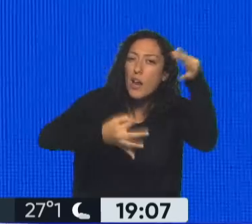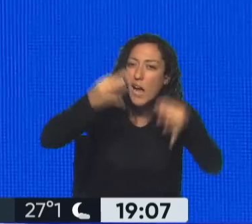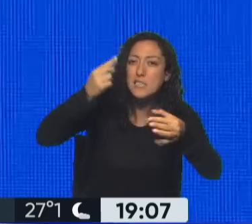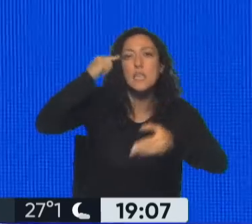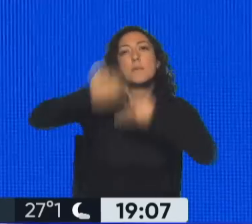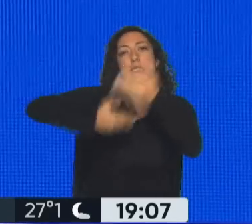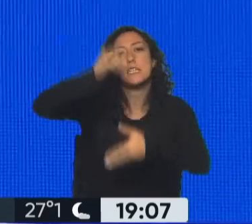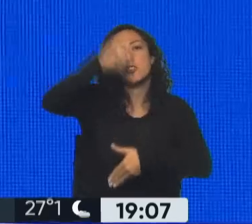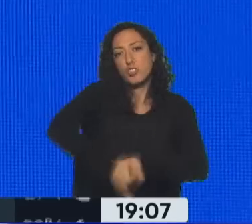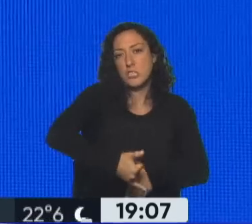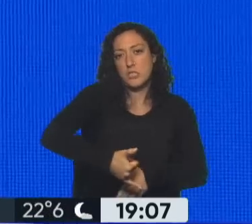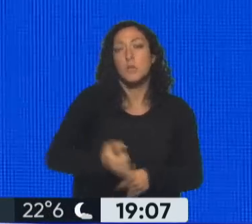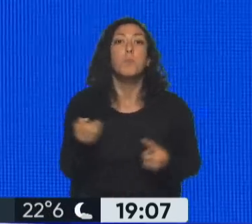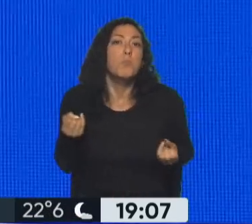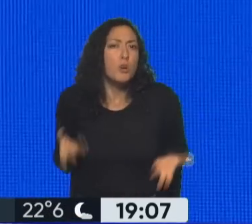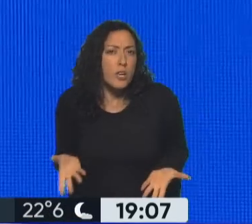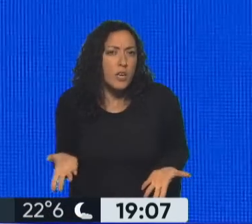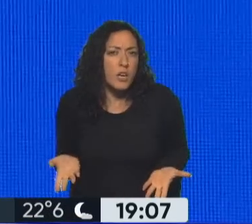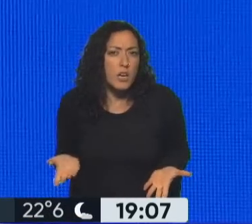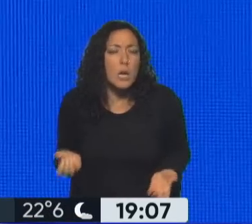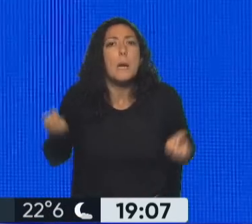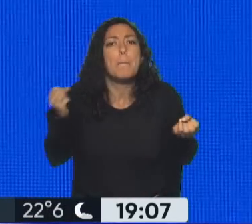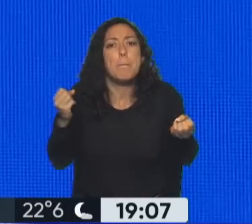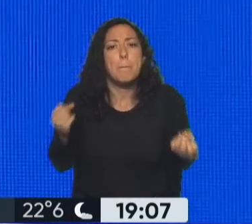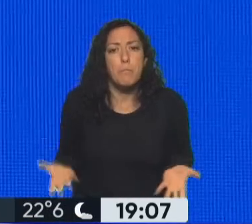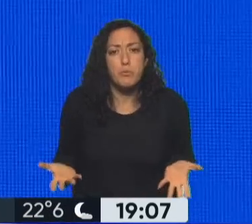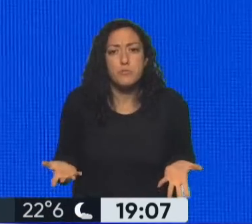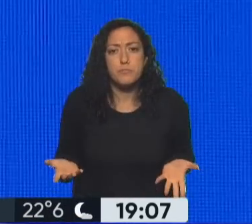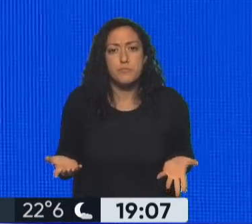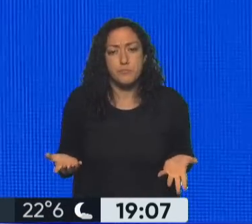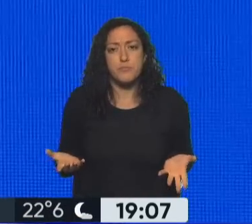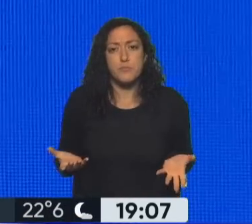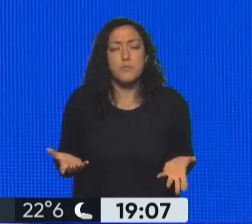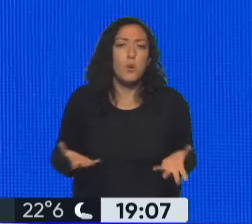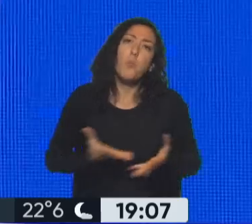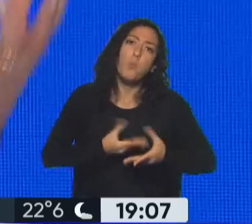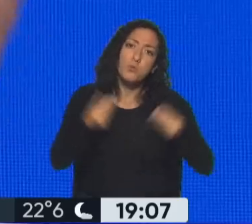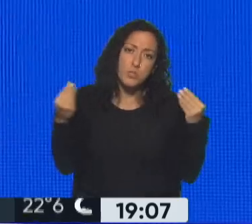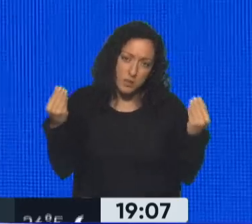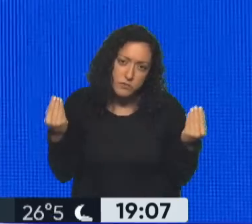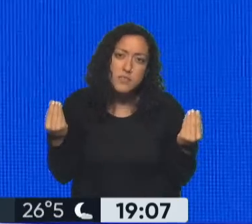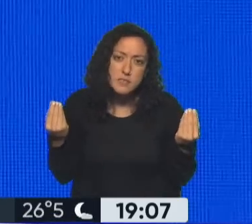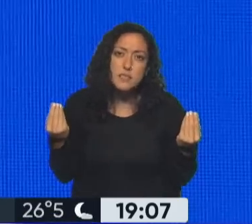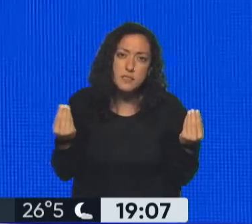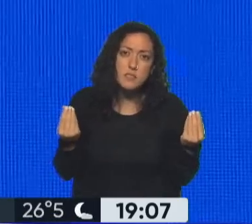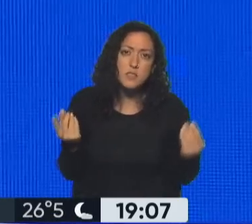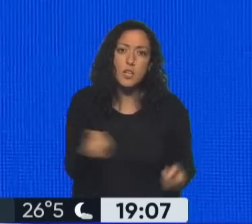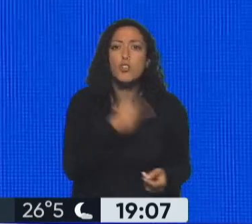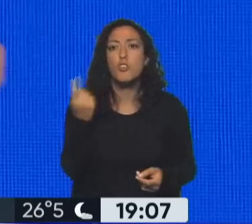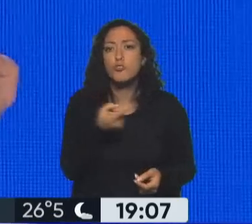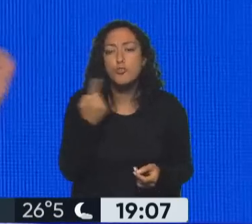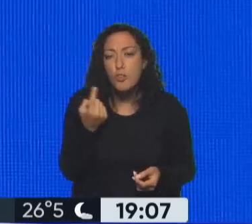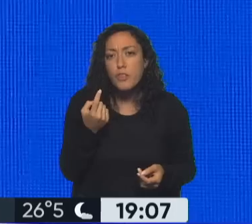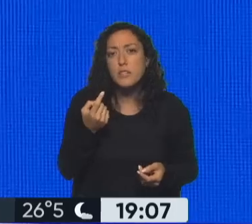político. ¿Por qué? Porque muchas veces nos encontramos